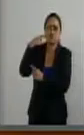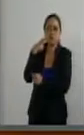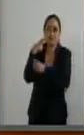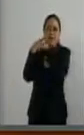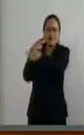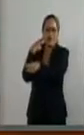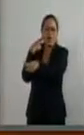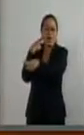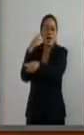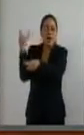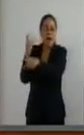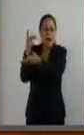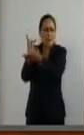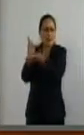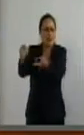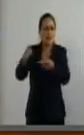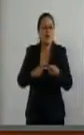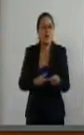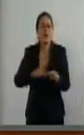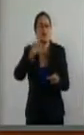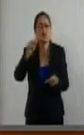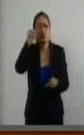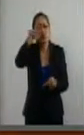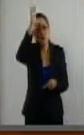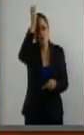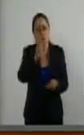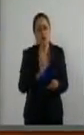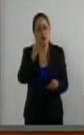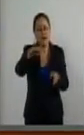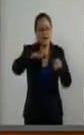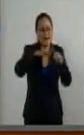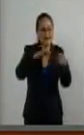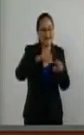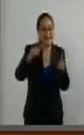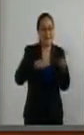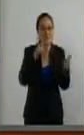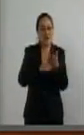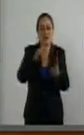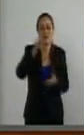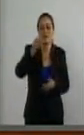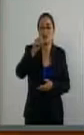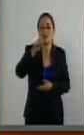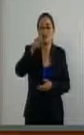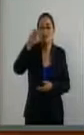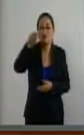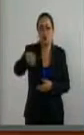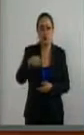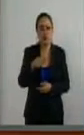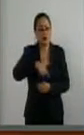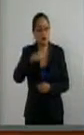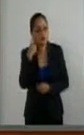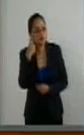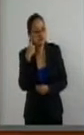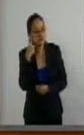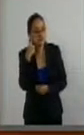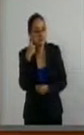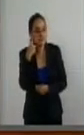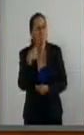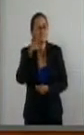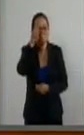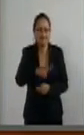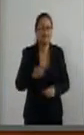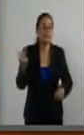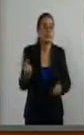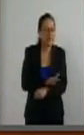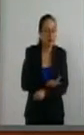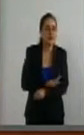en Jalapa. Después me fui a Coahuila y cerca, ahí en Torreón, la gente me decía: aquí no se habla de esto, pero es una realidad. Y es